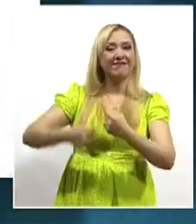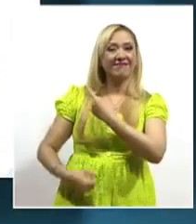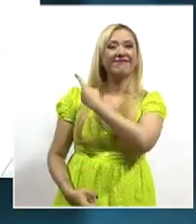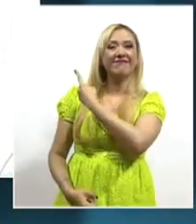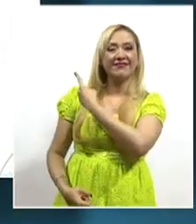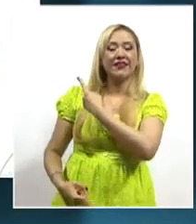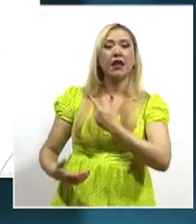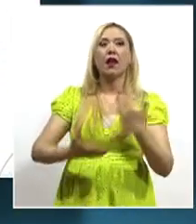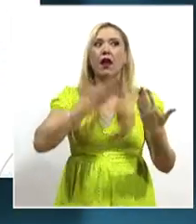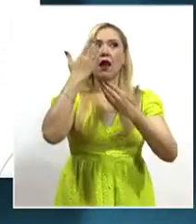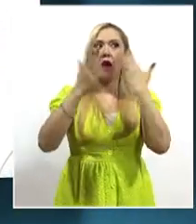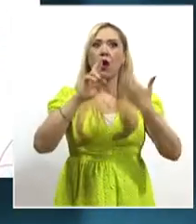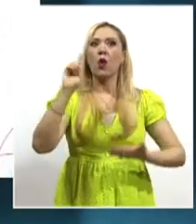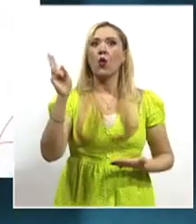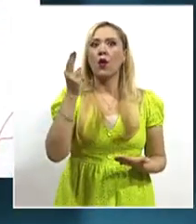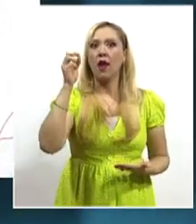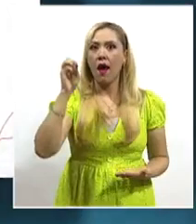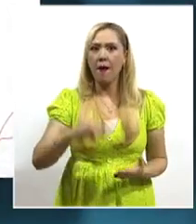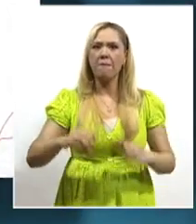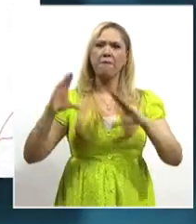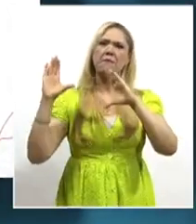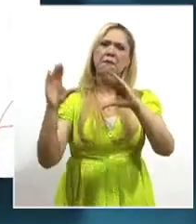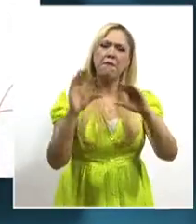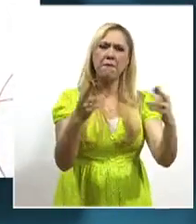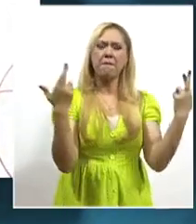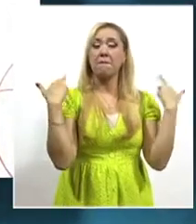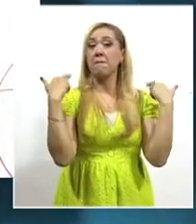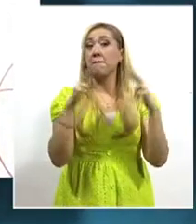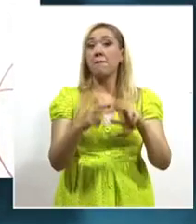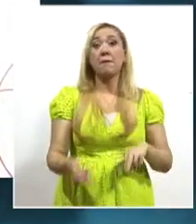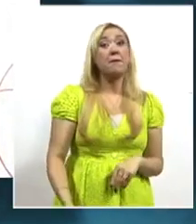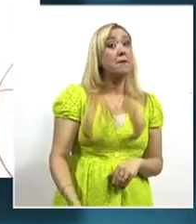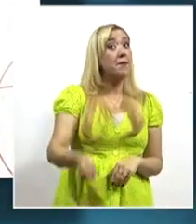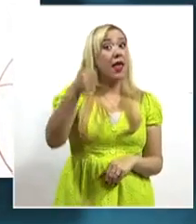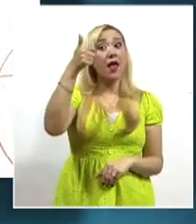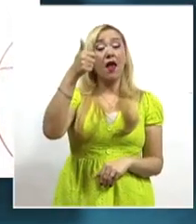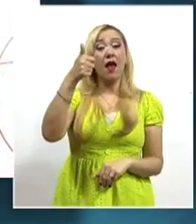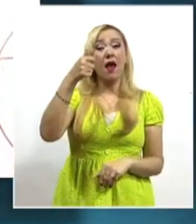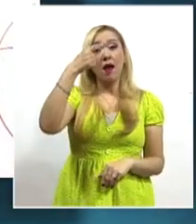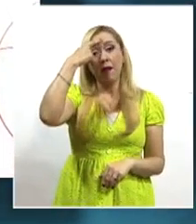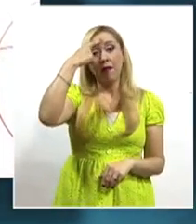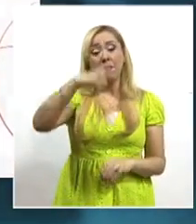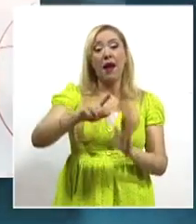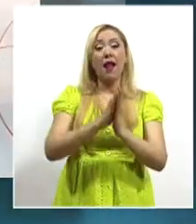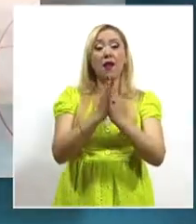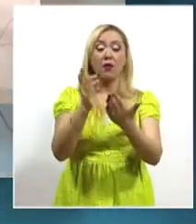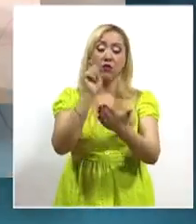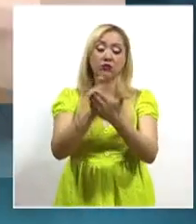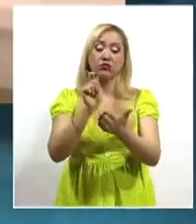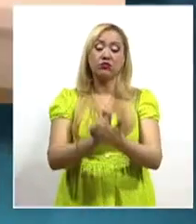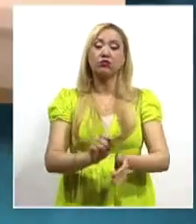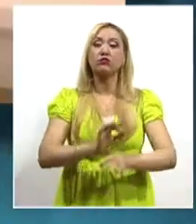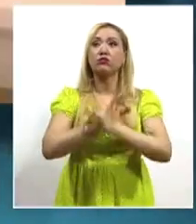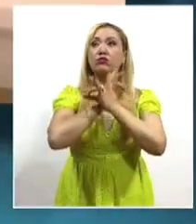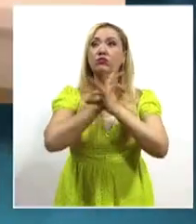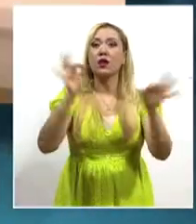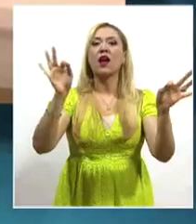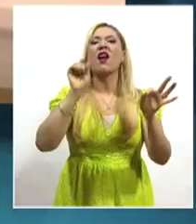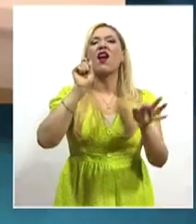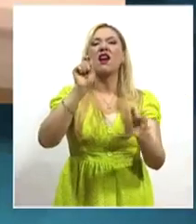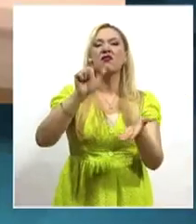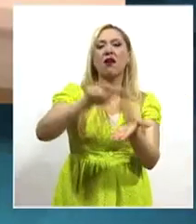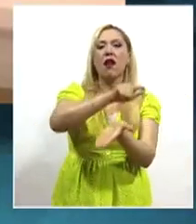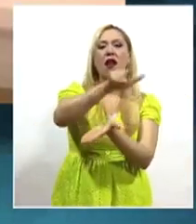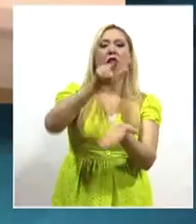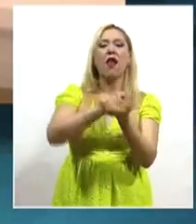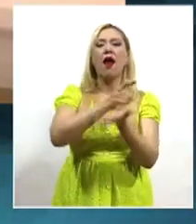UNAM, donde también impartió cátedra y fue la primera profesora de esta disciplina en publicar un libro titulado El Derecho Agrario en